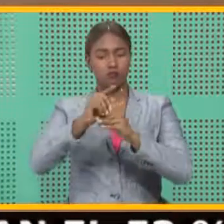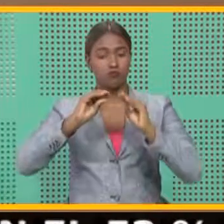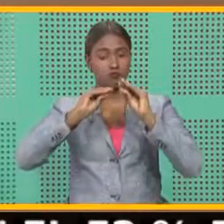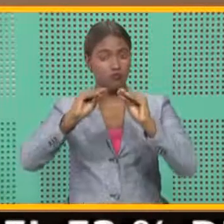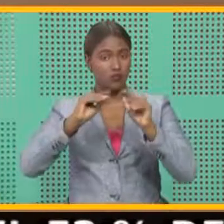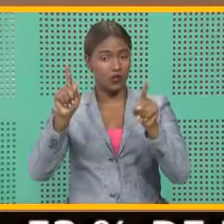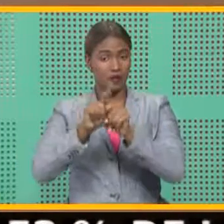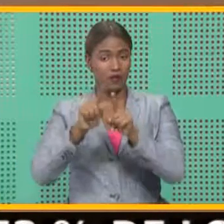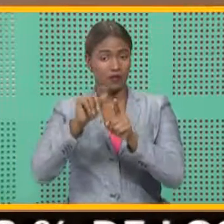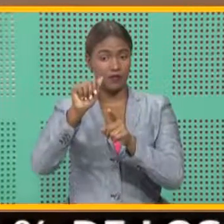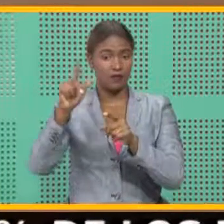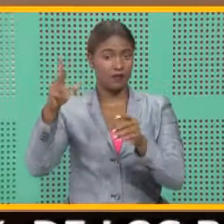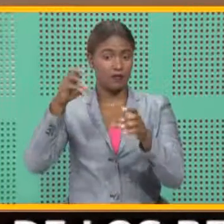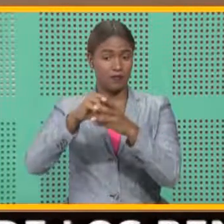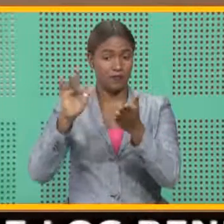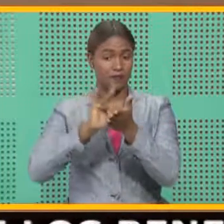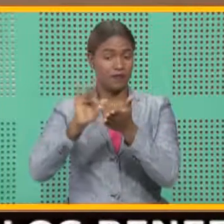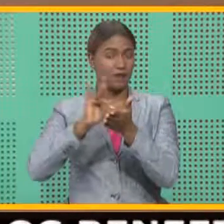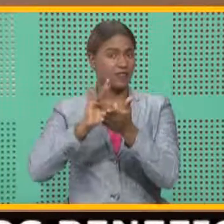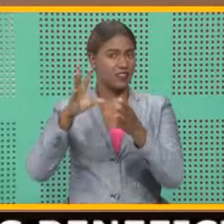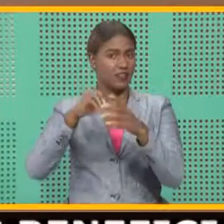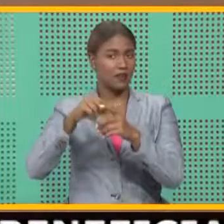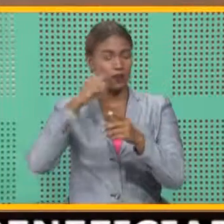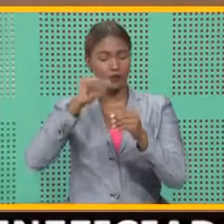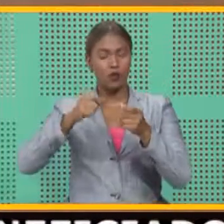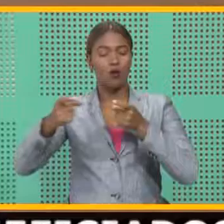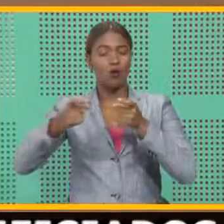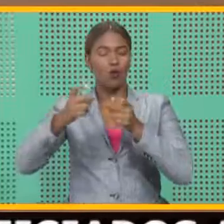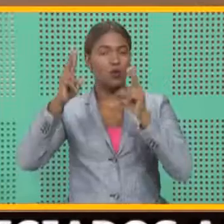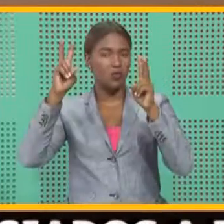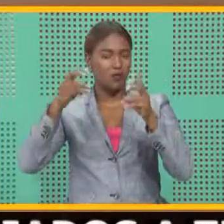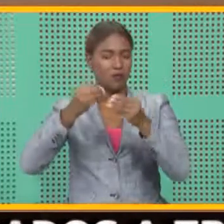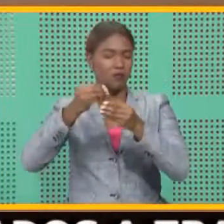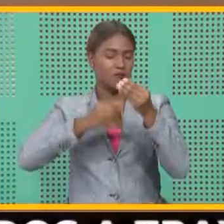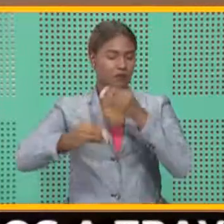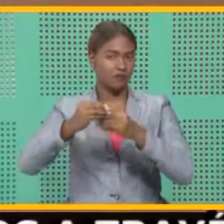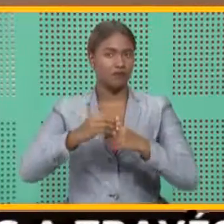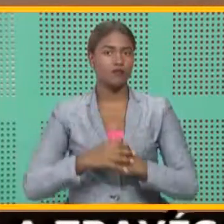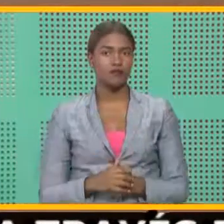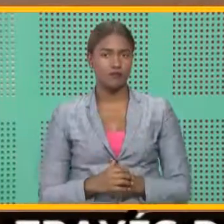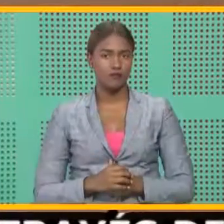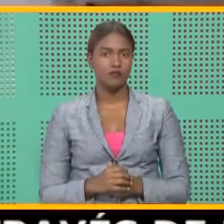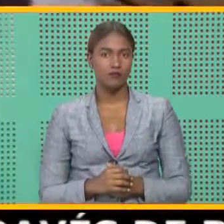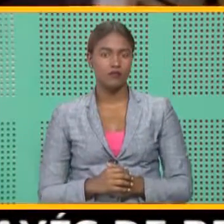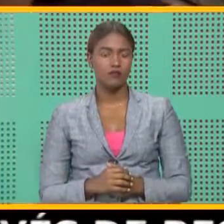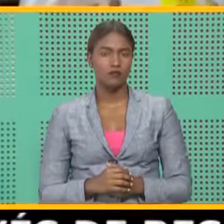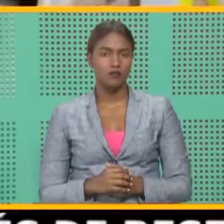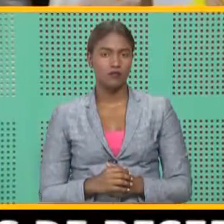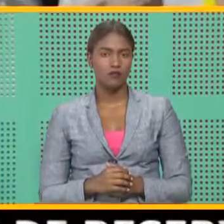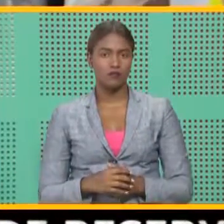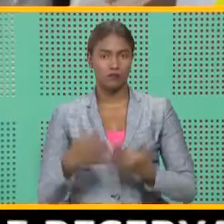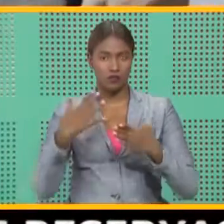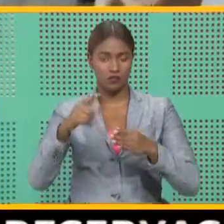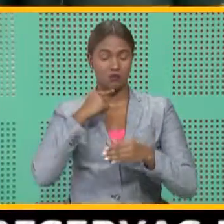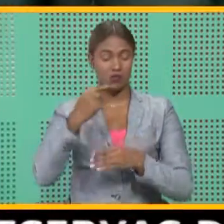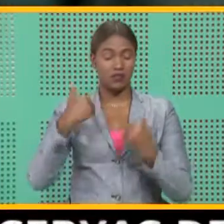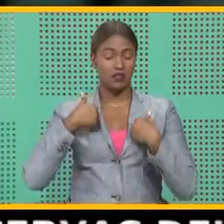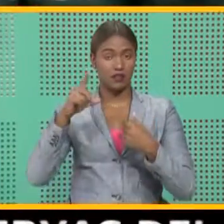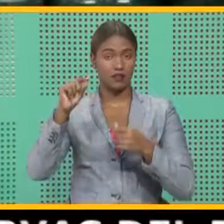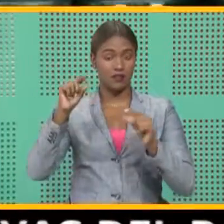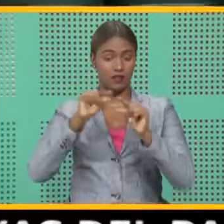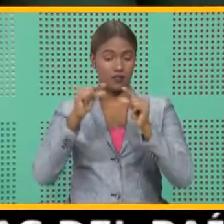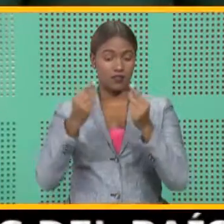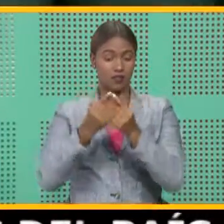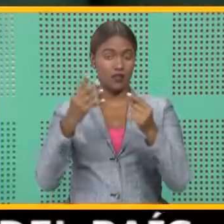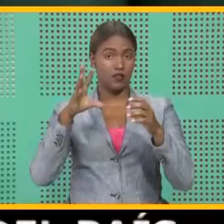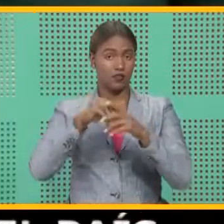las aplicaciones digitales de la Fundación para el manejo de los temas financieros. Contamos más. Ya hay unos 20 grupos de visitas